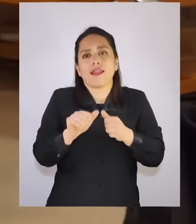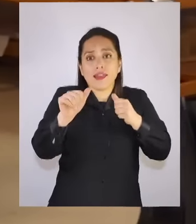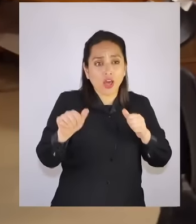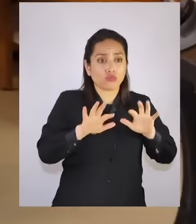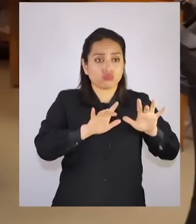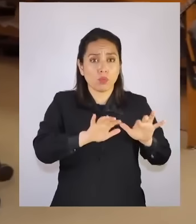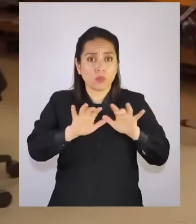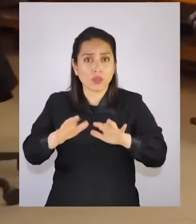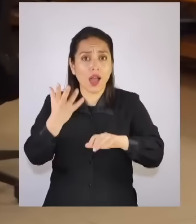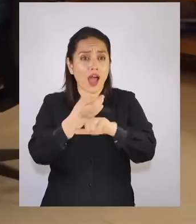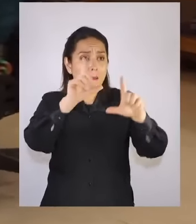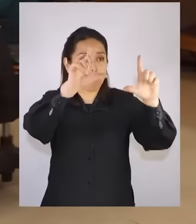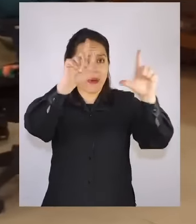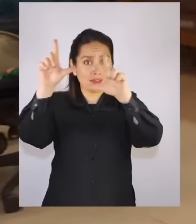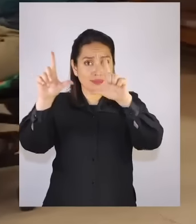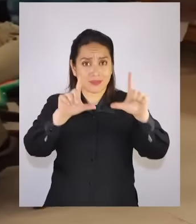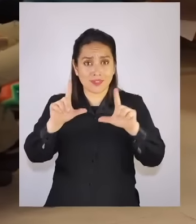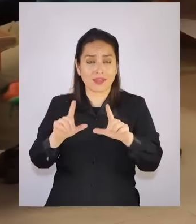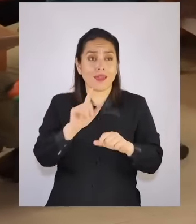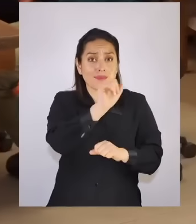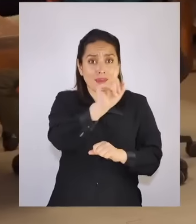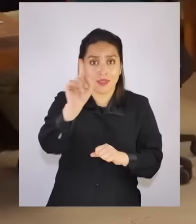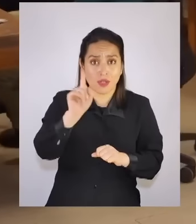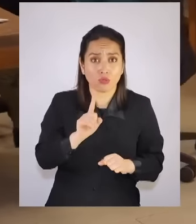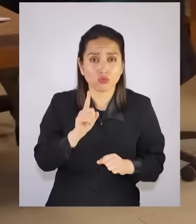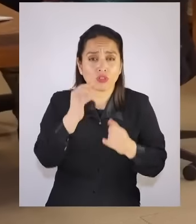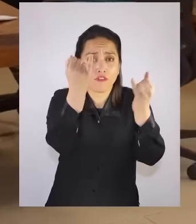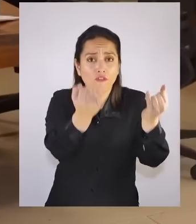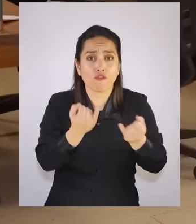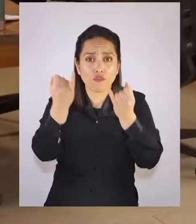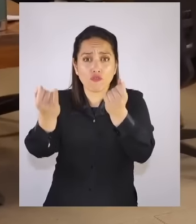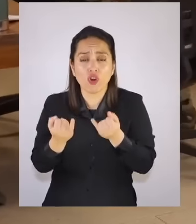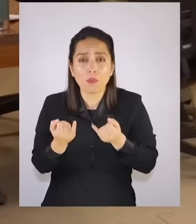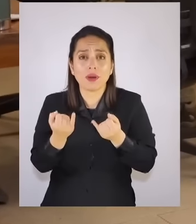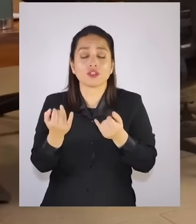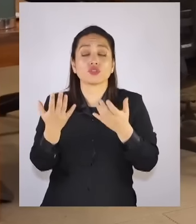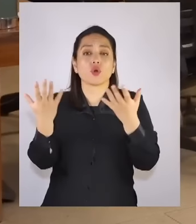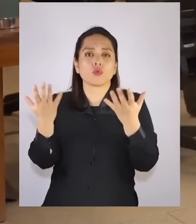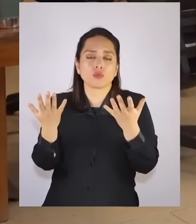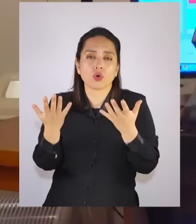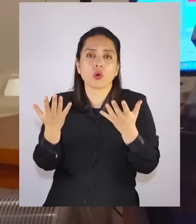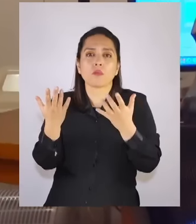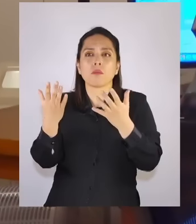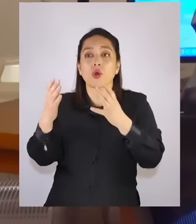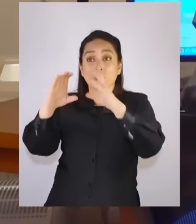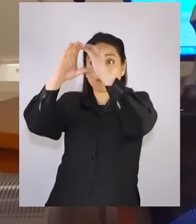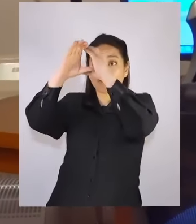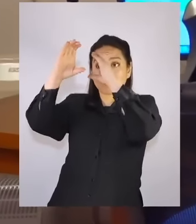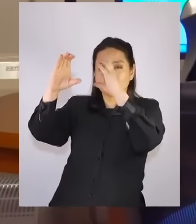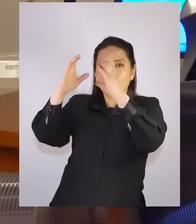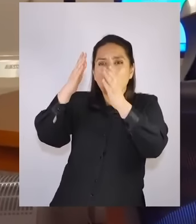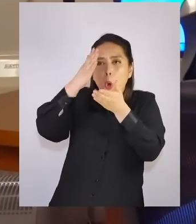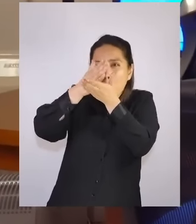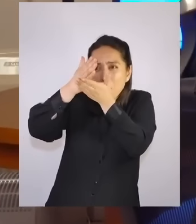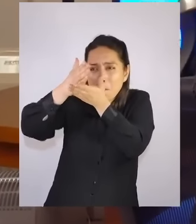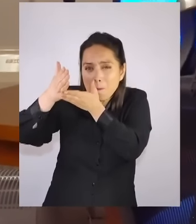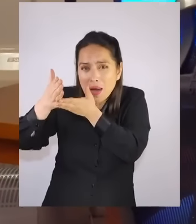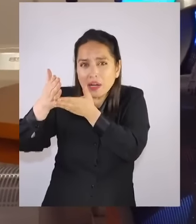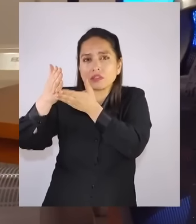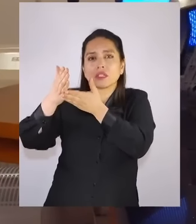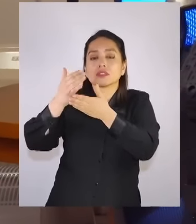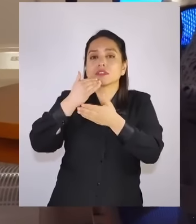Tenemos muchas pantallas, cada una de ellas nos muestra distintas partes o secciones del instrumento que estamos usando y del